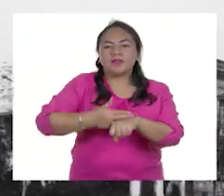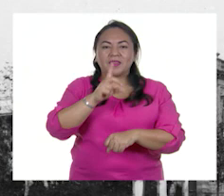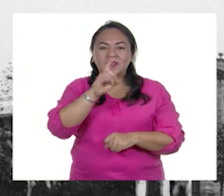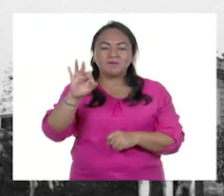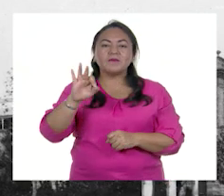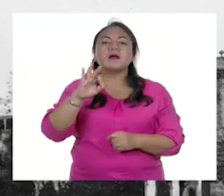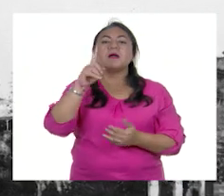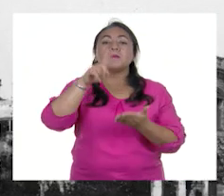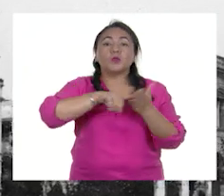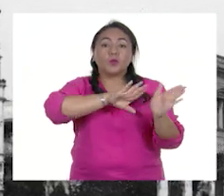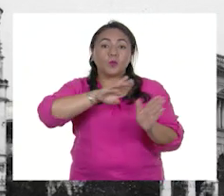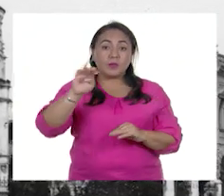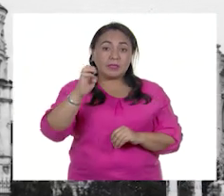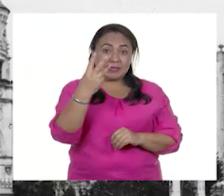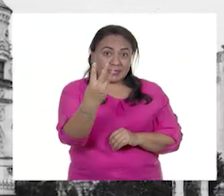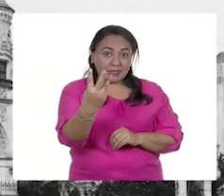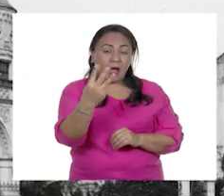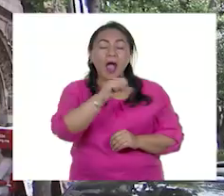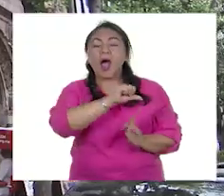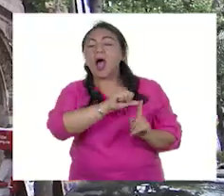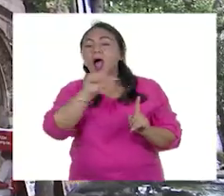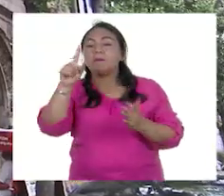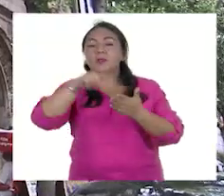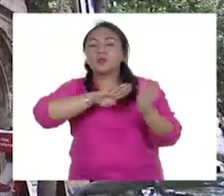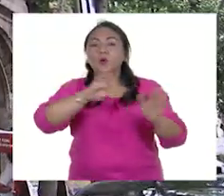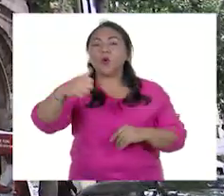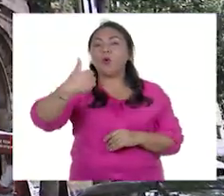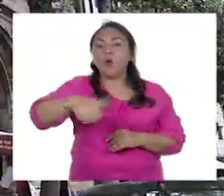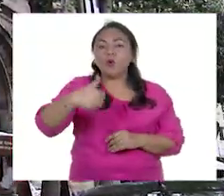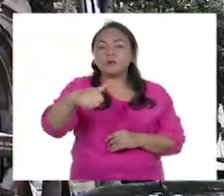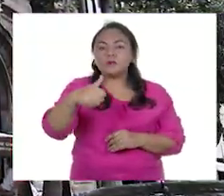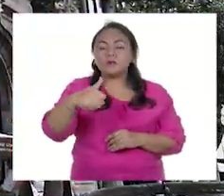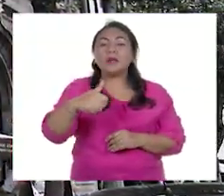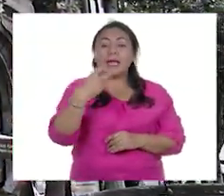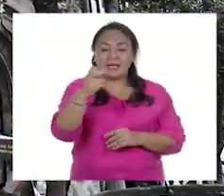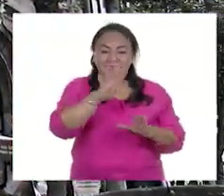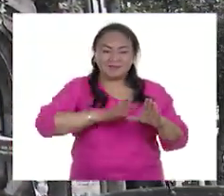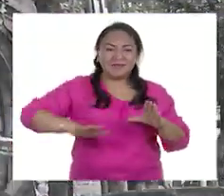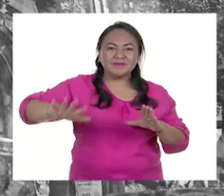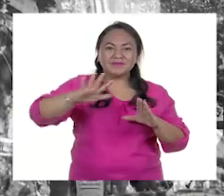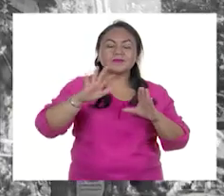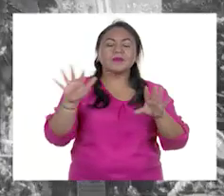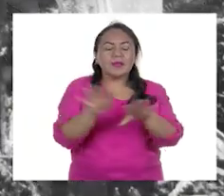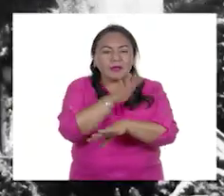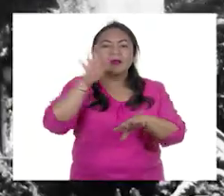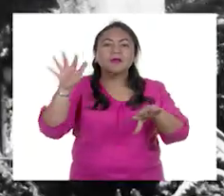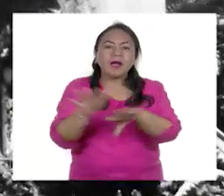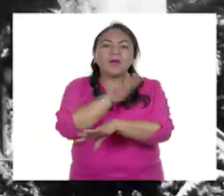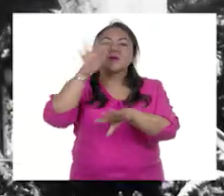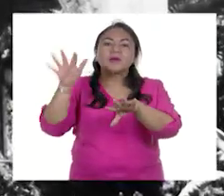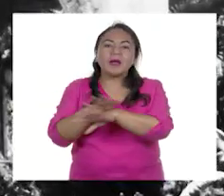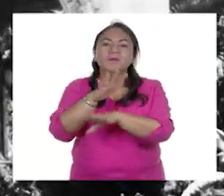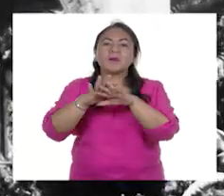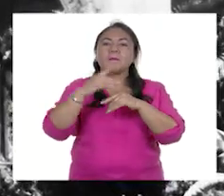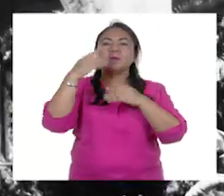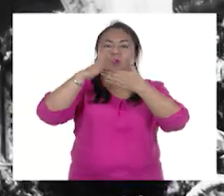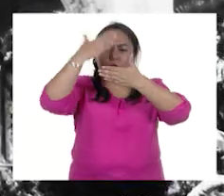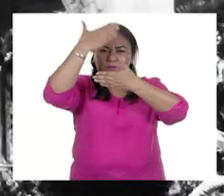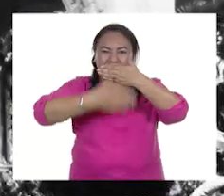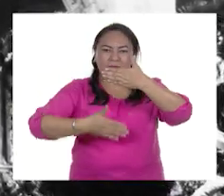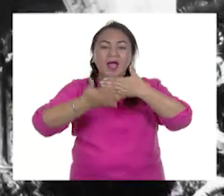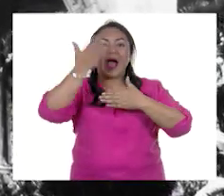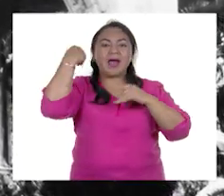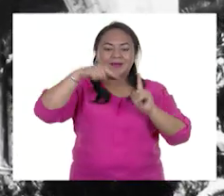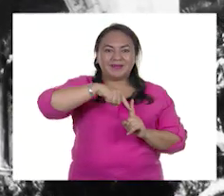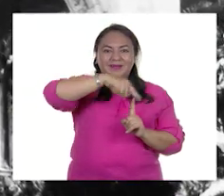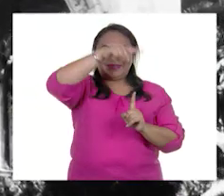entre 1903 y 1911. Este palacio de estilo ecléctico ha sufrido varias modificaciones en la fachada, que lucía un